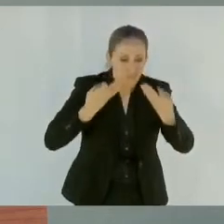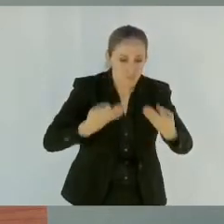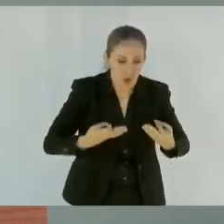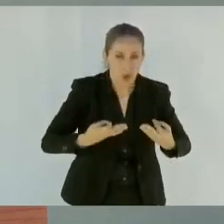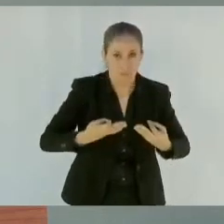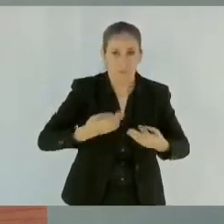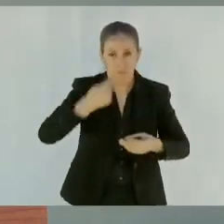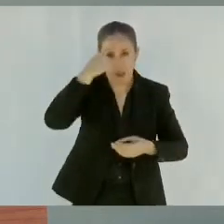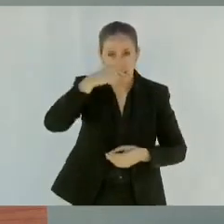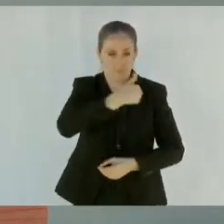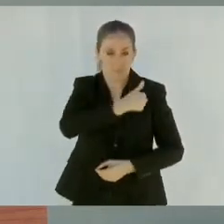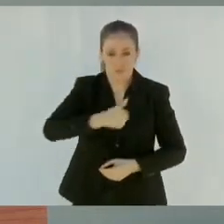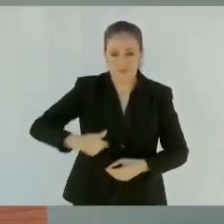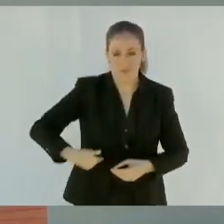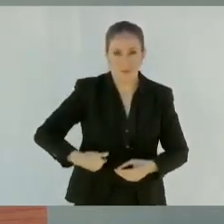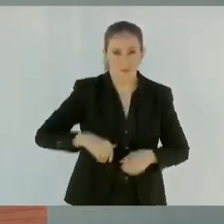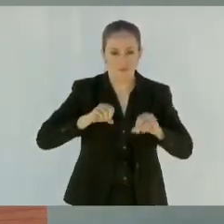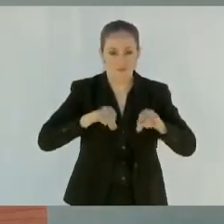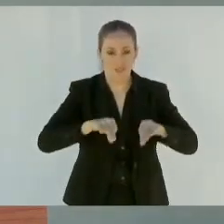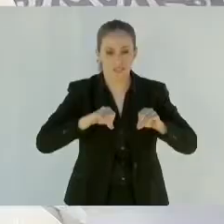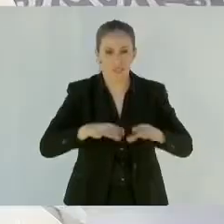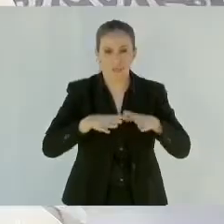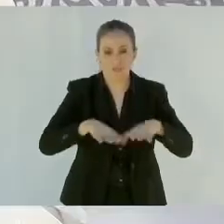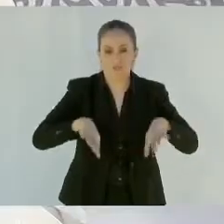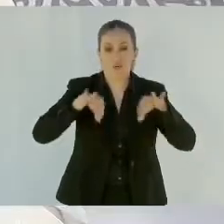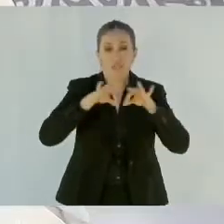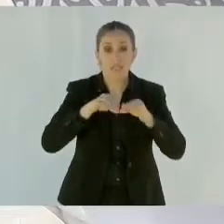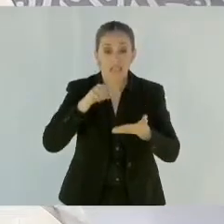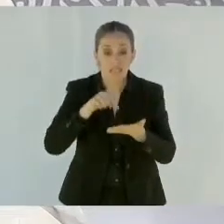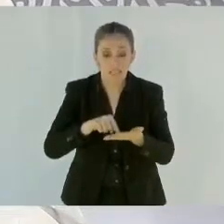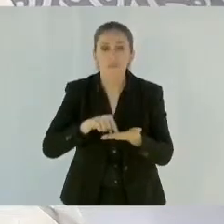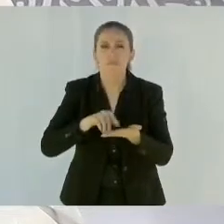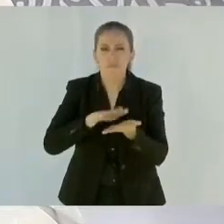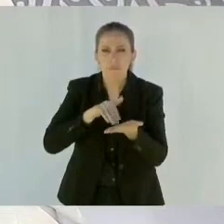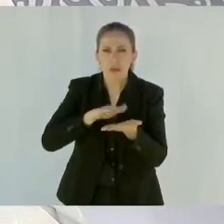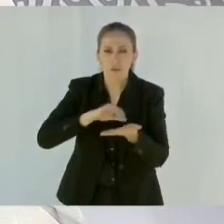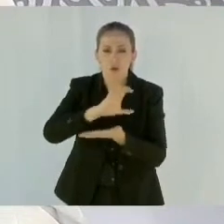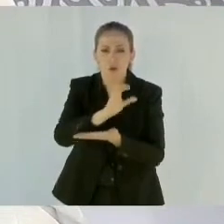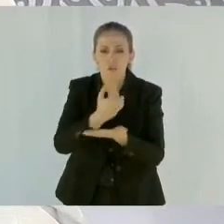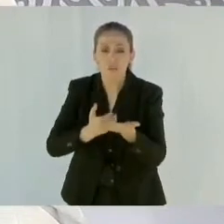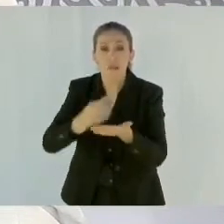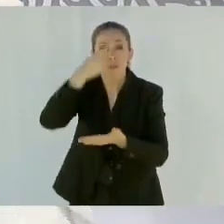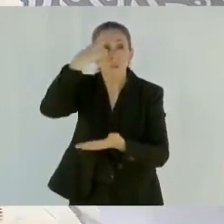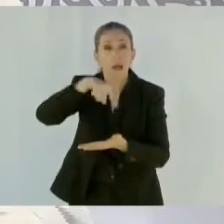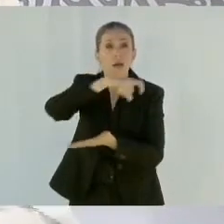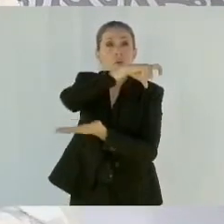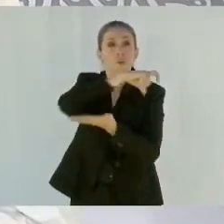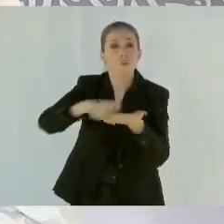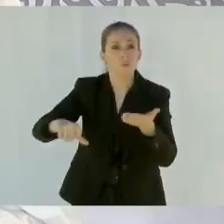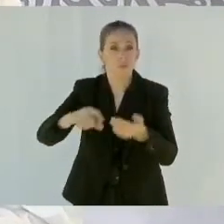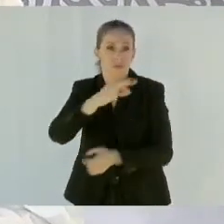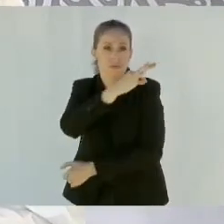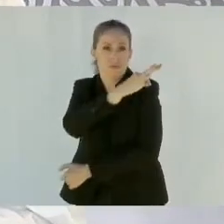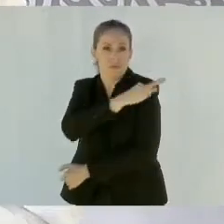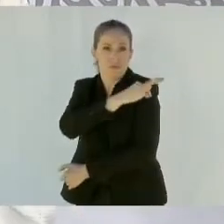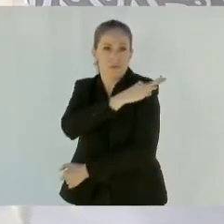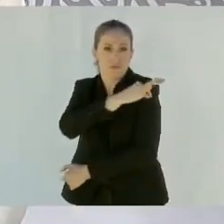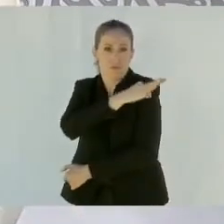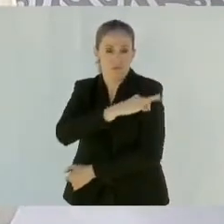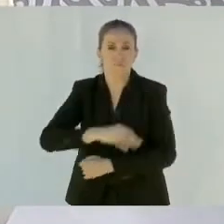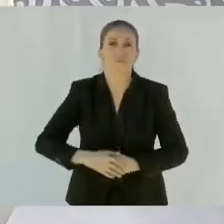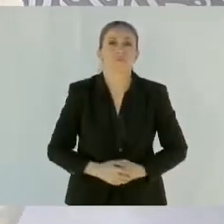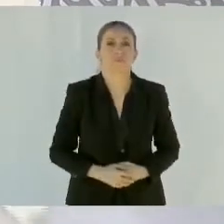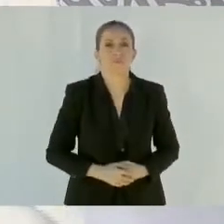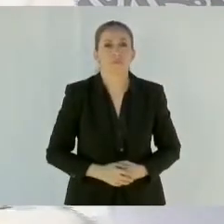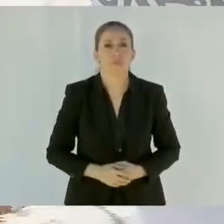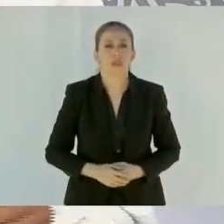logrando para la compra de vacunas, para que